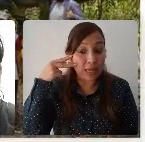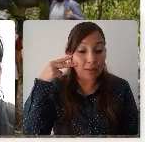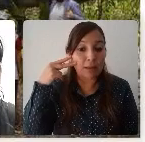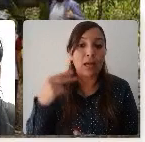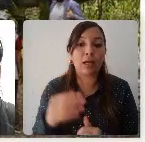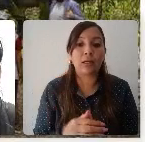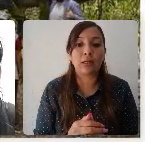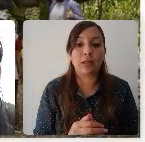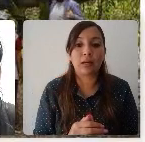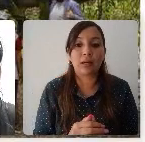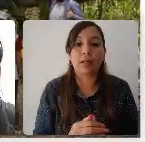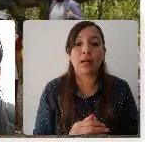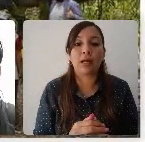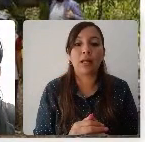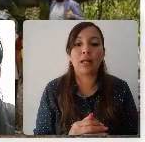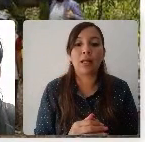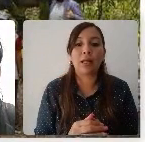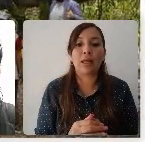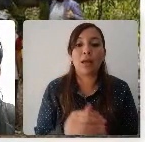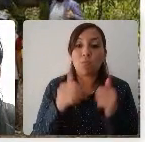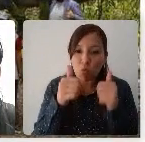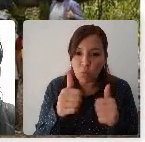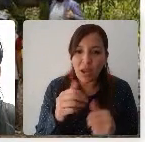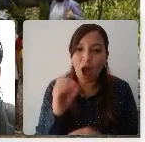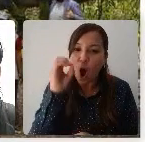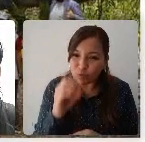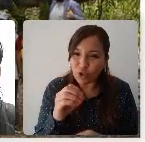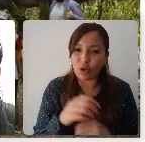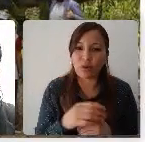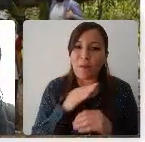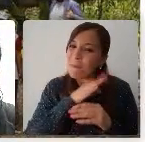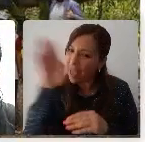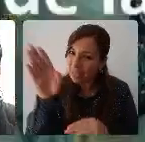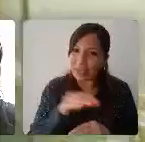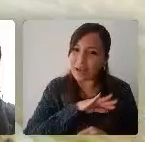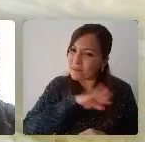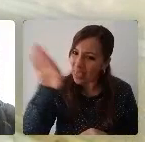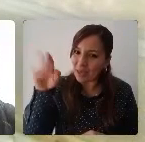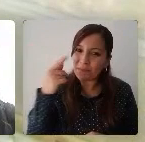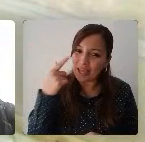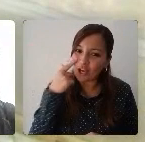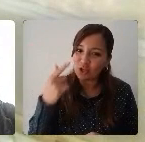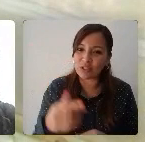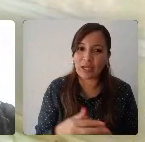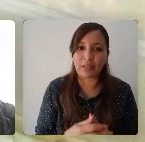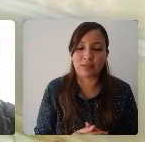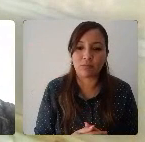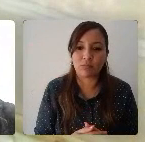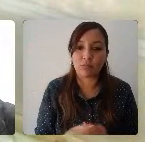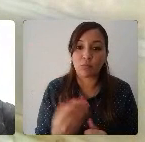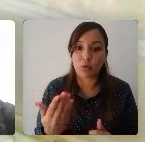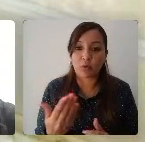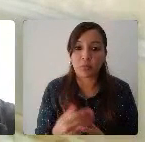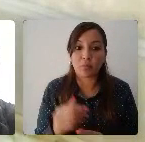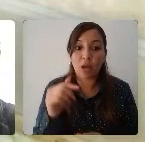y quedarse en Tingana es una experiencia muy, muy bonita, muy, muy, muy interesante, ¿no? Bueno, ahora vamos a